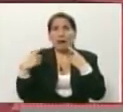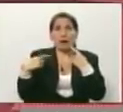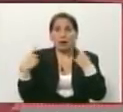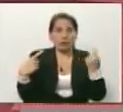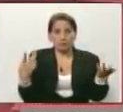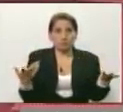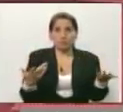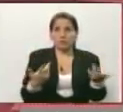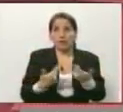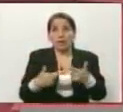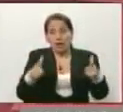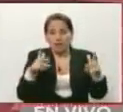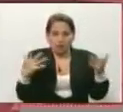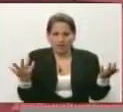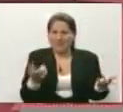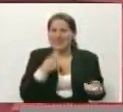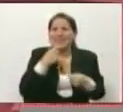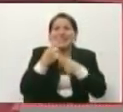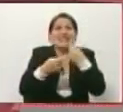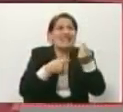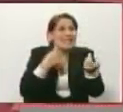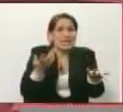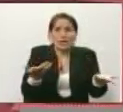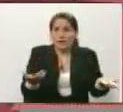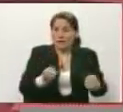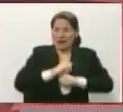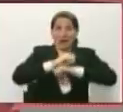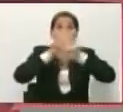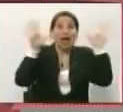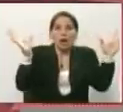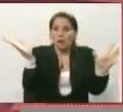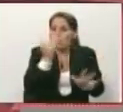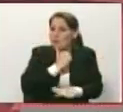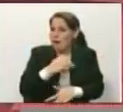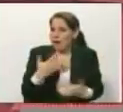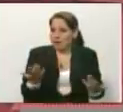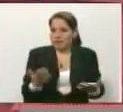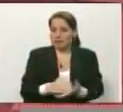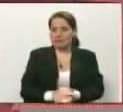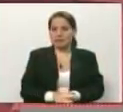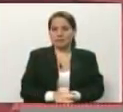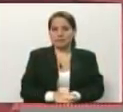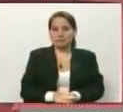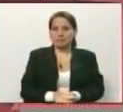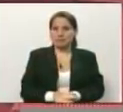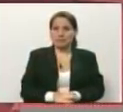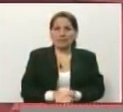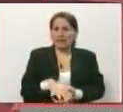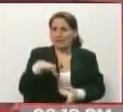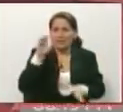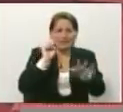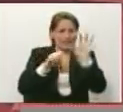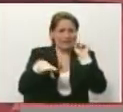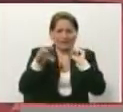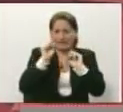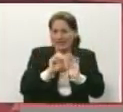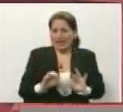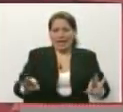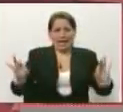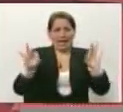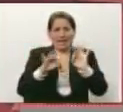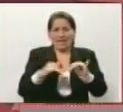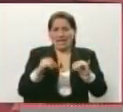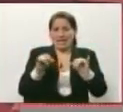Libres. ¿Sí dijo? ¿Qué fue lo que dijo el tipo? Nadie lo entiende, ni él mismo se